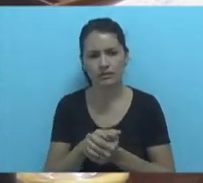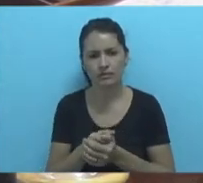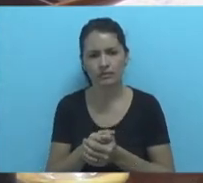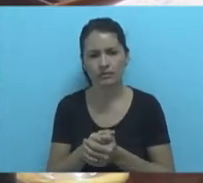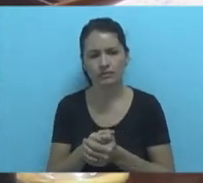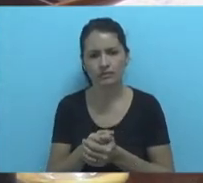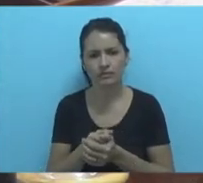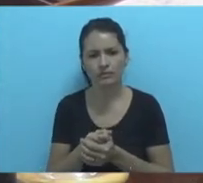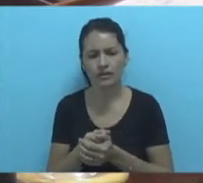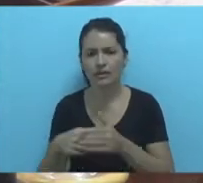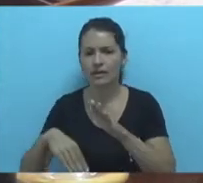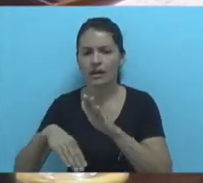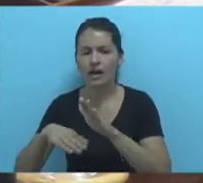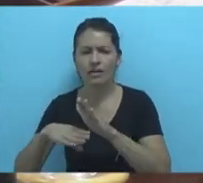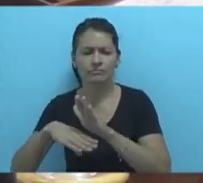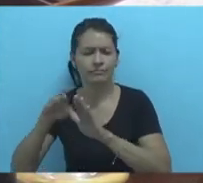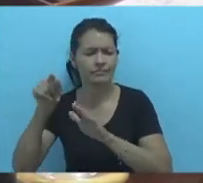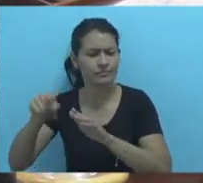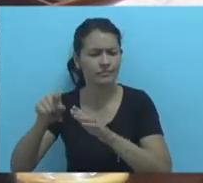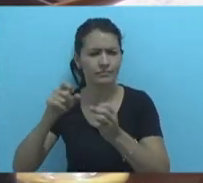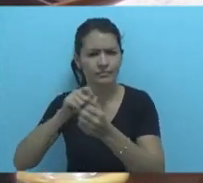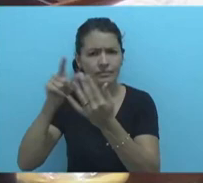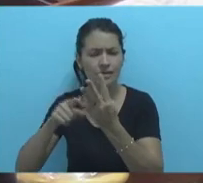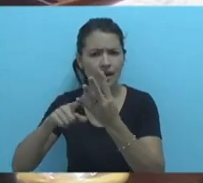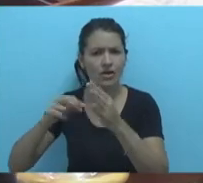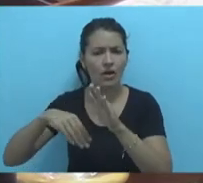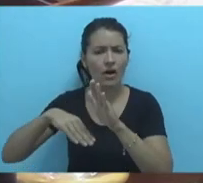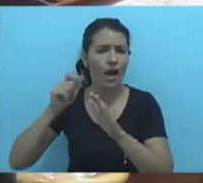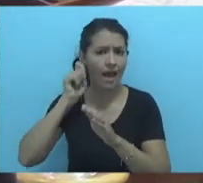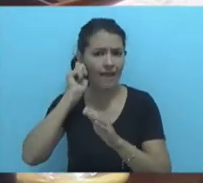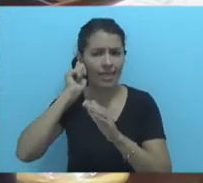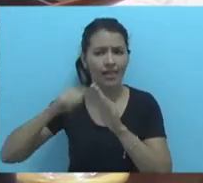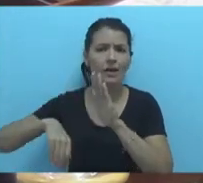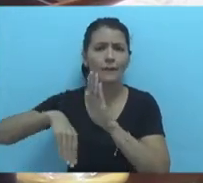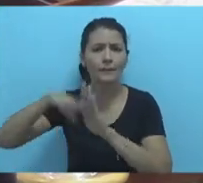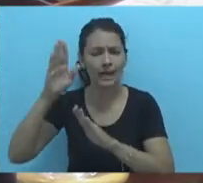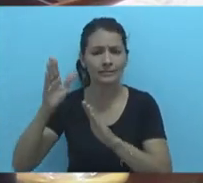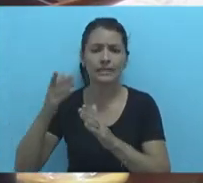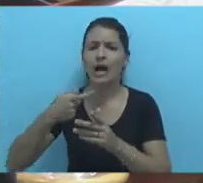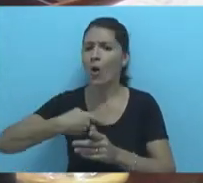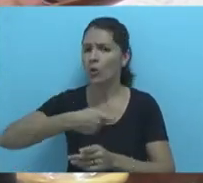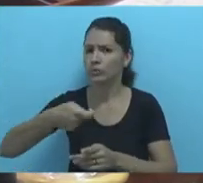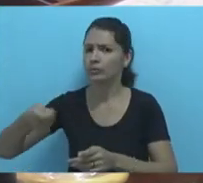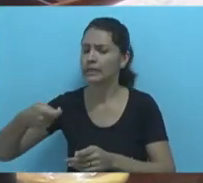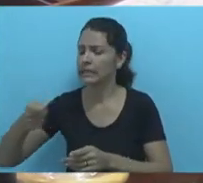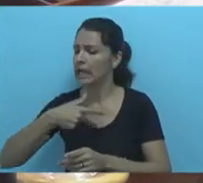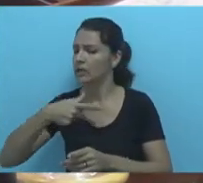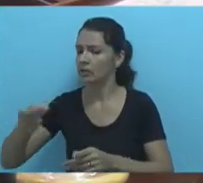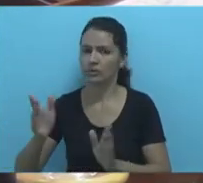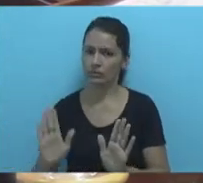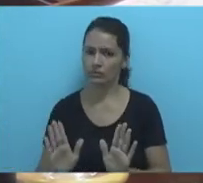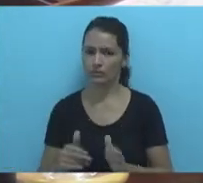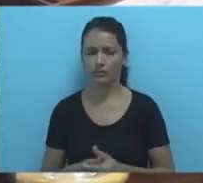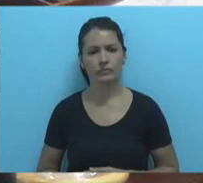de sus miembros, la edad establecida también por la constitución de la provincia en cuanto a los mandatos, el lugar